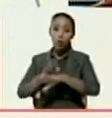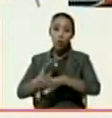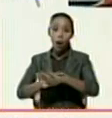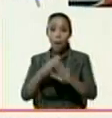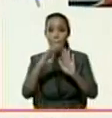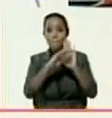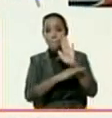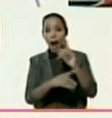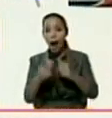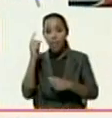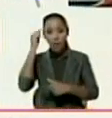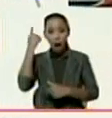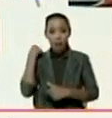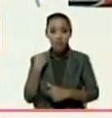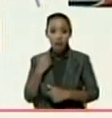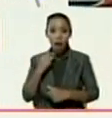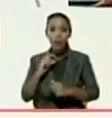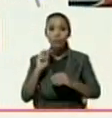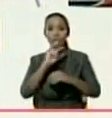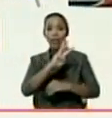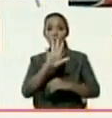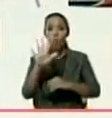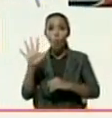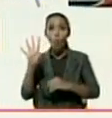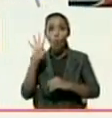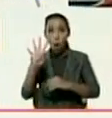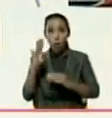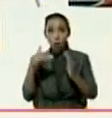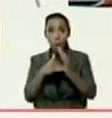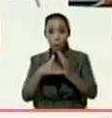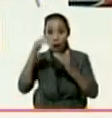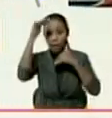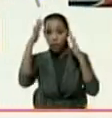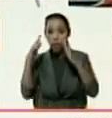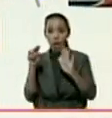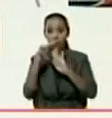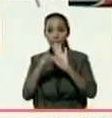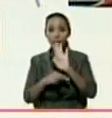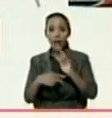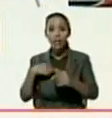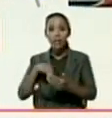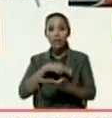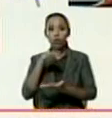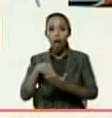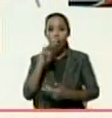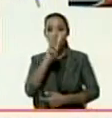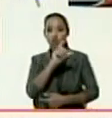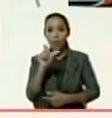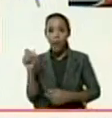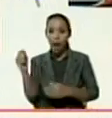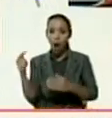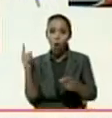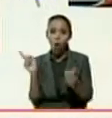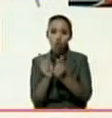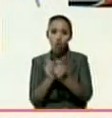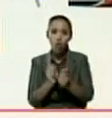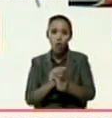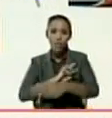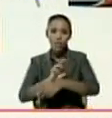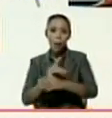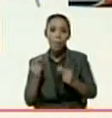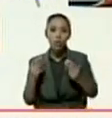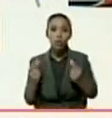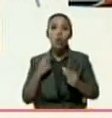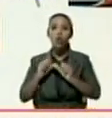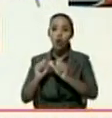de ayer teníamos más de 34.000 averías atendidas a nivel nacional en menos de 2 semanas. Seguimos trabajando. El día de